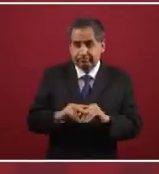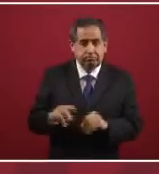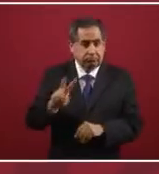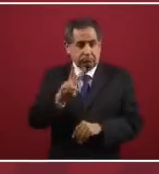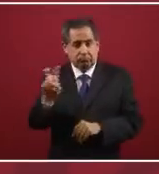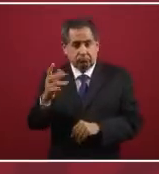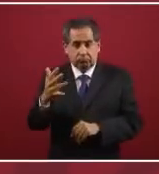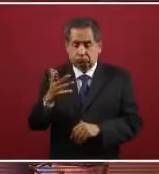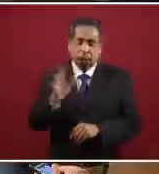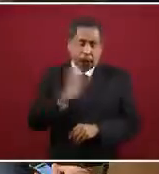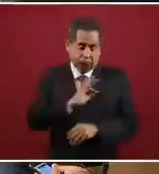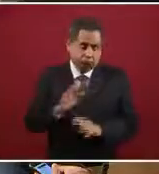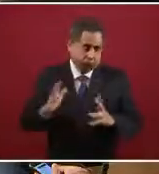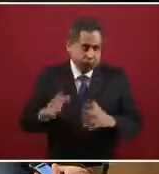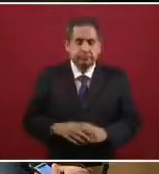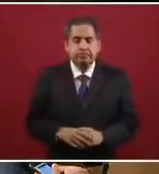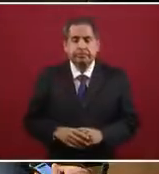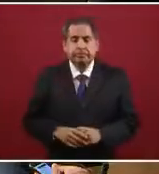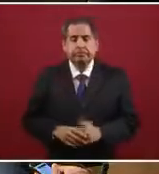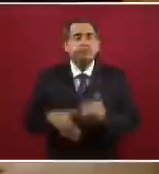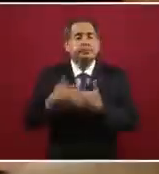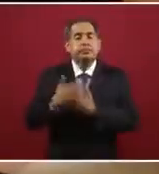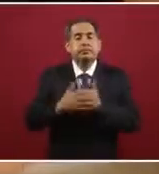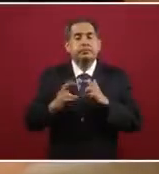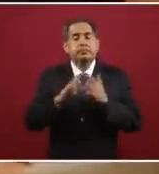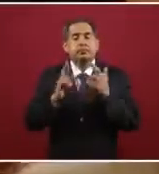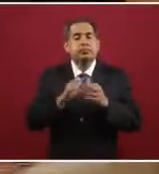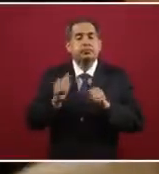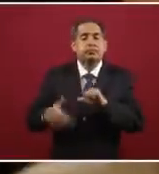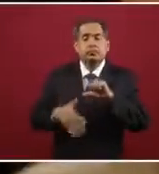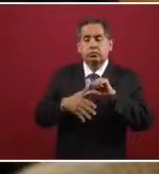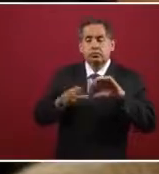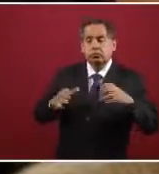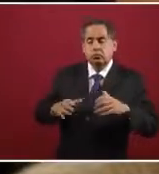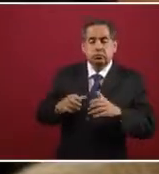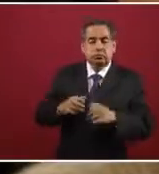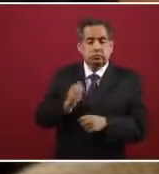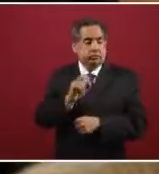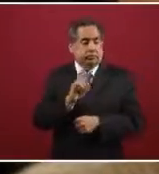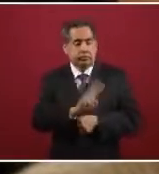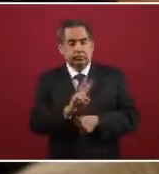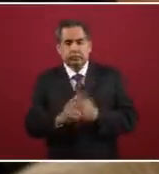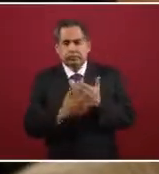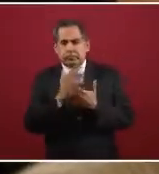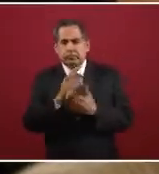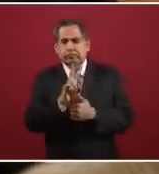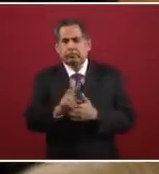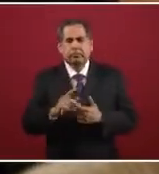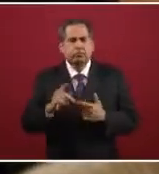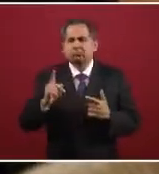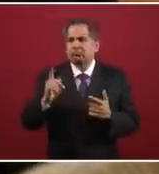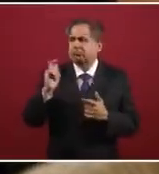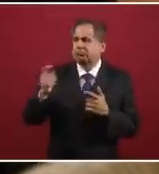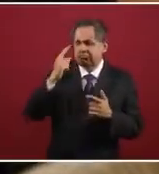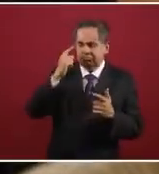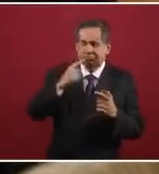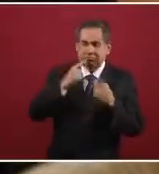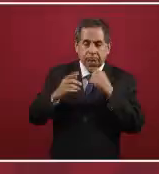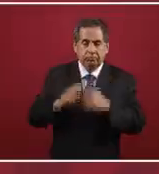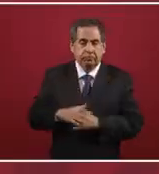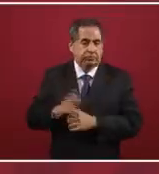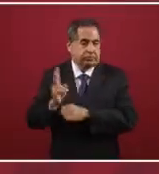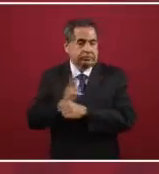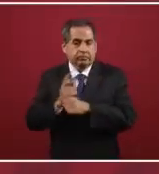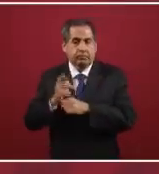250. ¿Y en la reunión que van a tener con los países hispanos en estos próximos días? Es el viernes en la mañana. ¿De qué nivel será? Bueno, invitamos